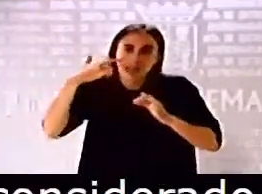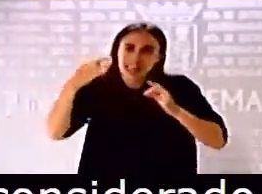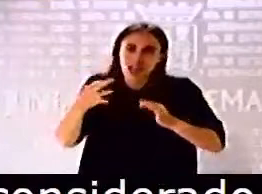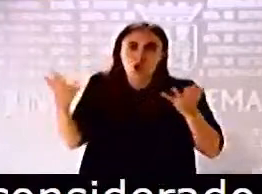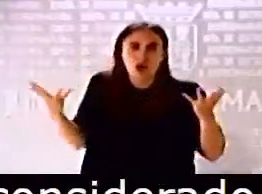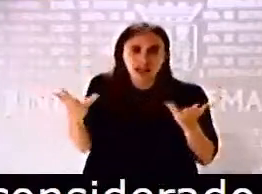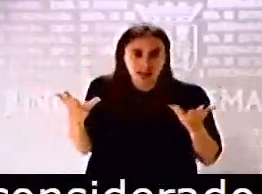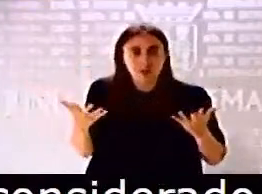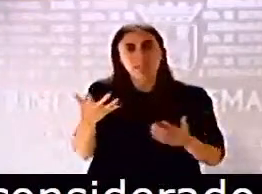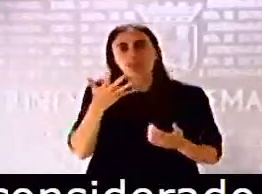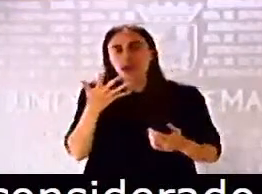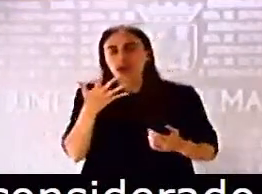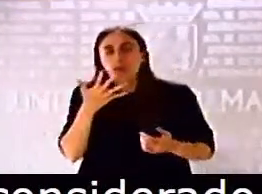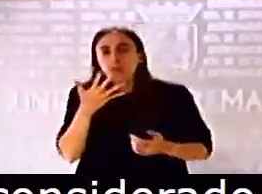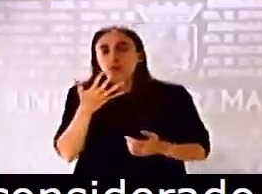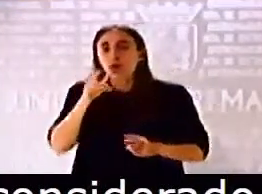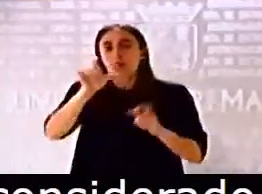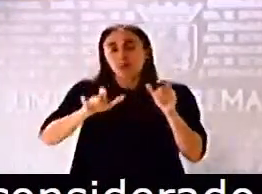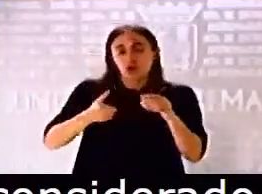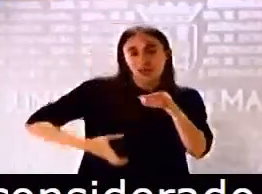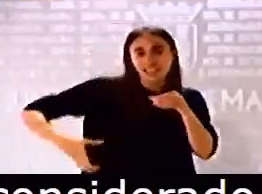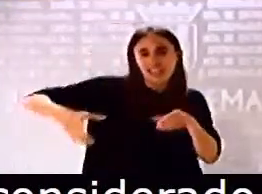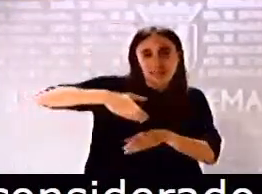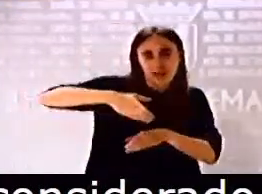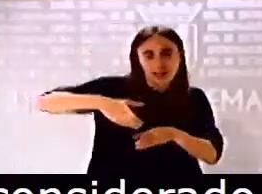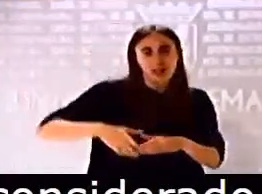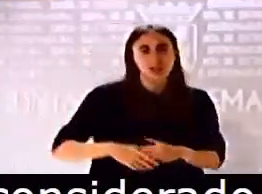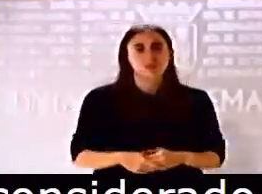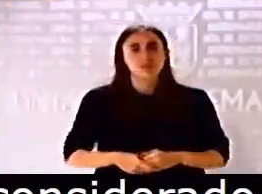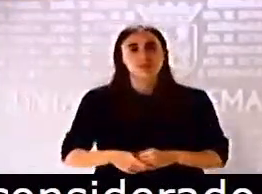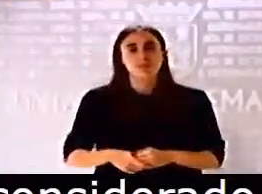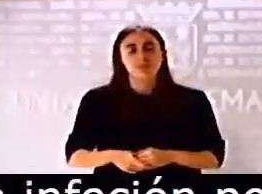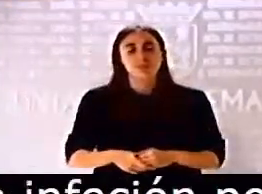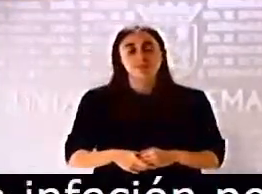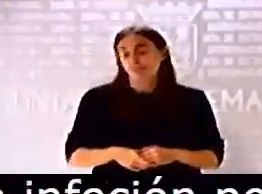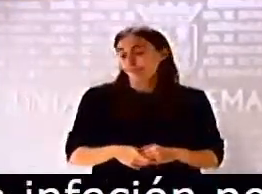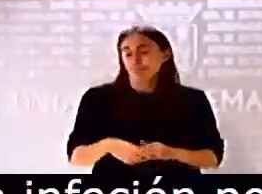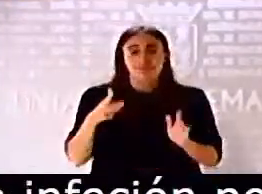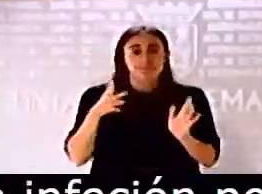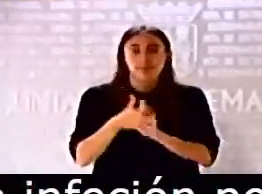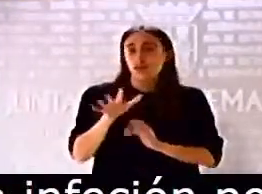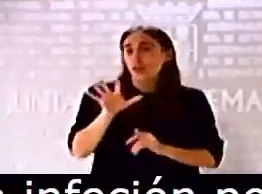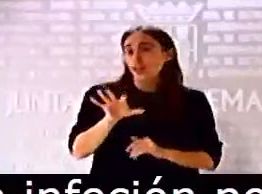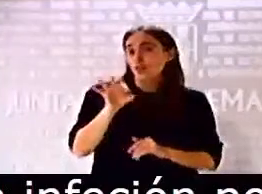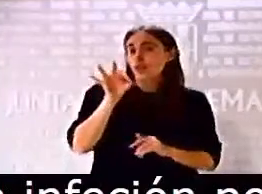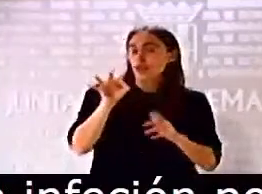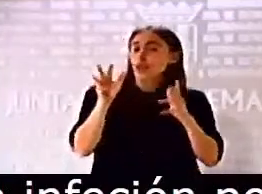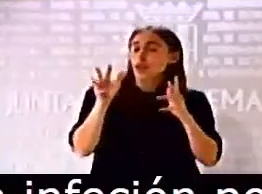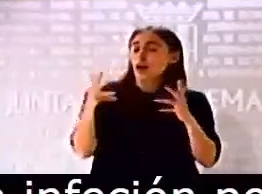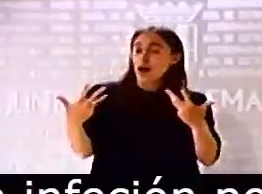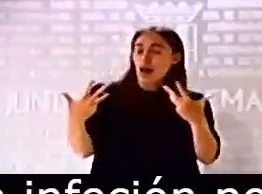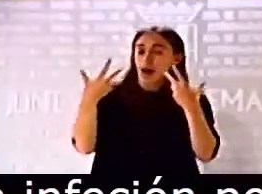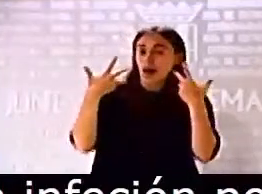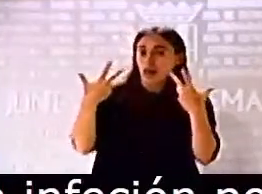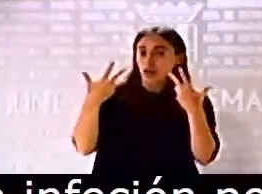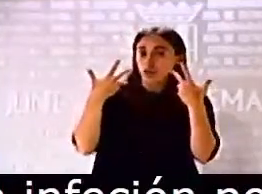pueden ser los pacientes trasplantados, y ha decidido recomendarnos